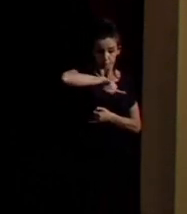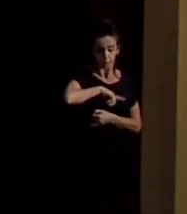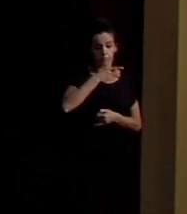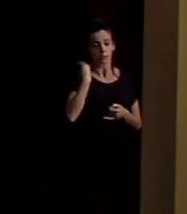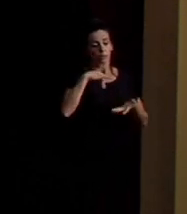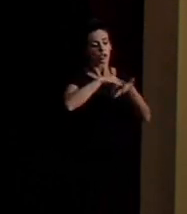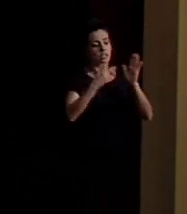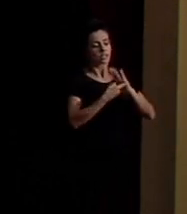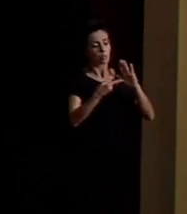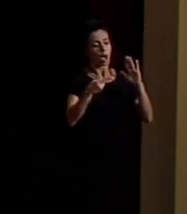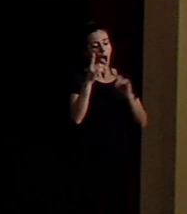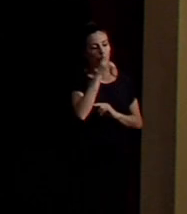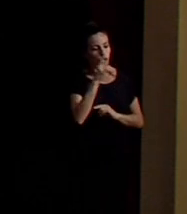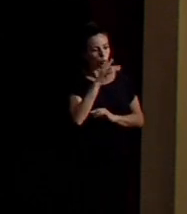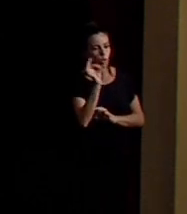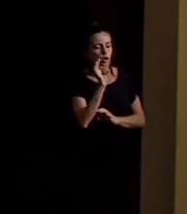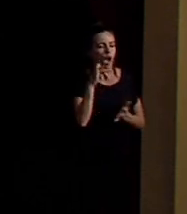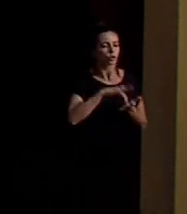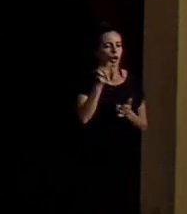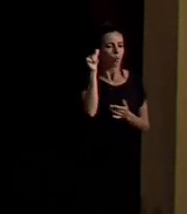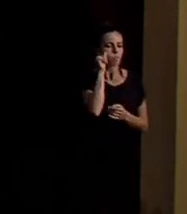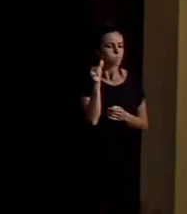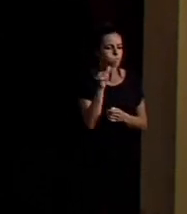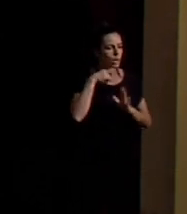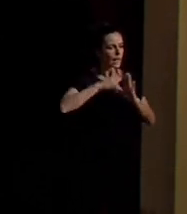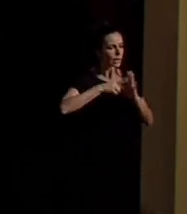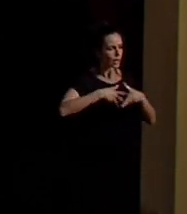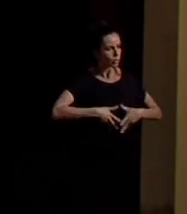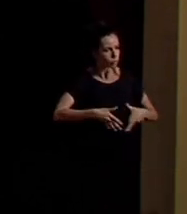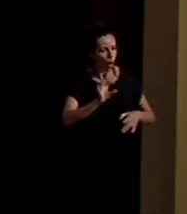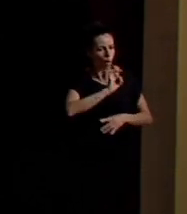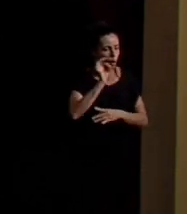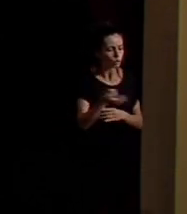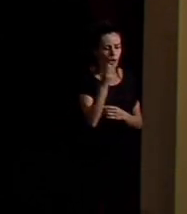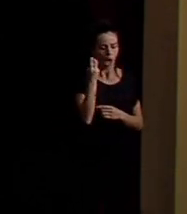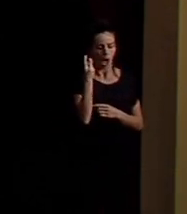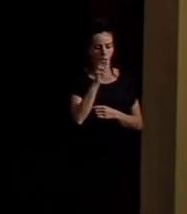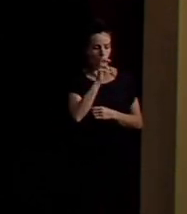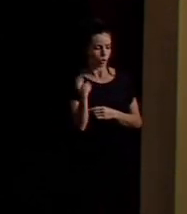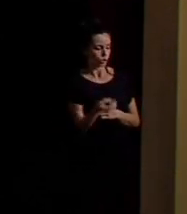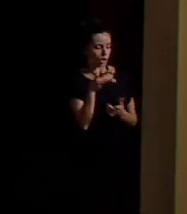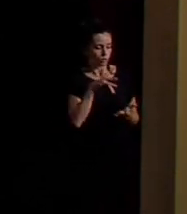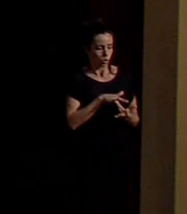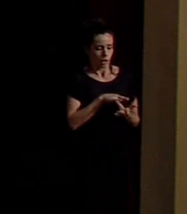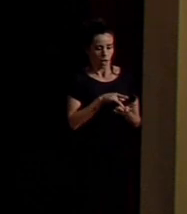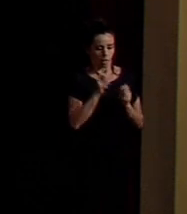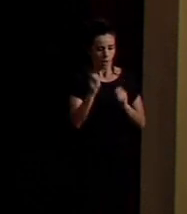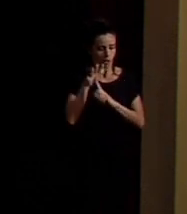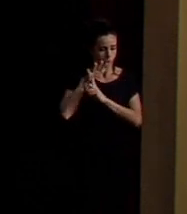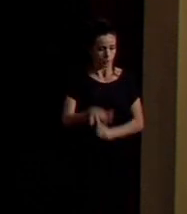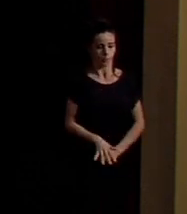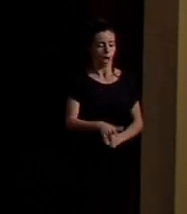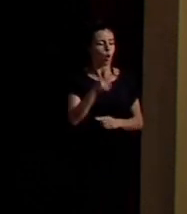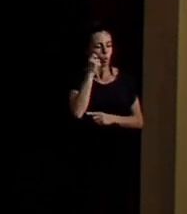la que podríamos hacer sobre los vientres de alquiler o sobre cualquier otra práctica que denigra a los seres humanos y, en este caso,